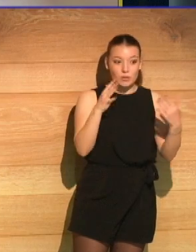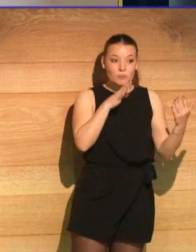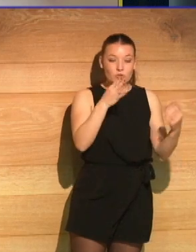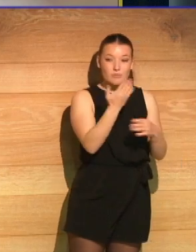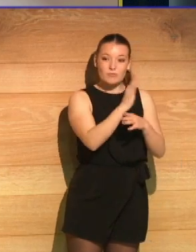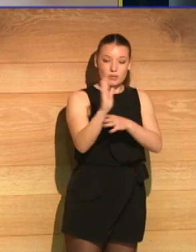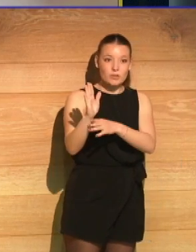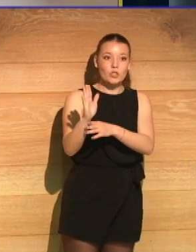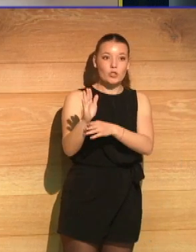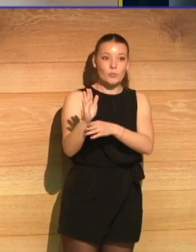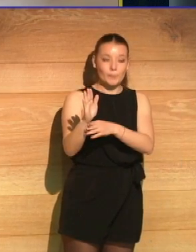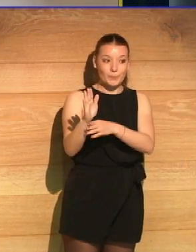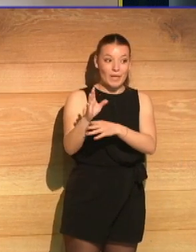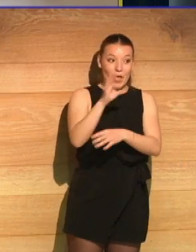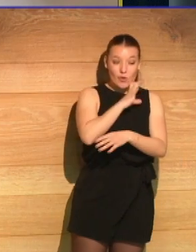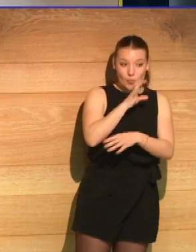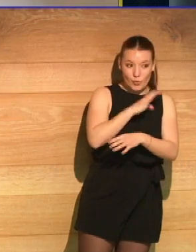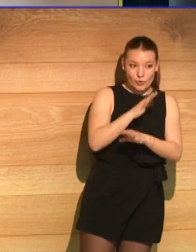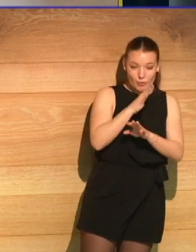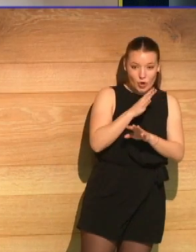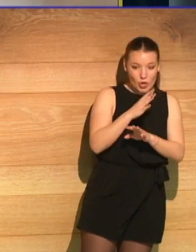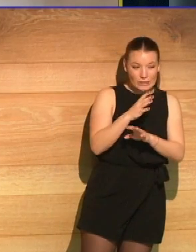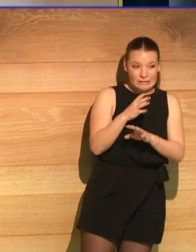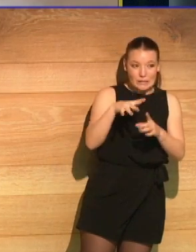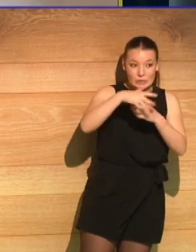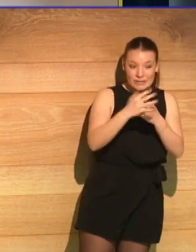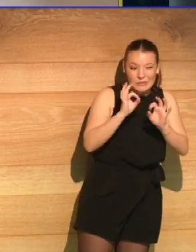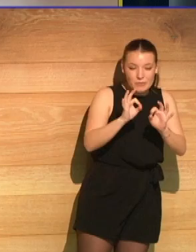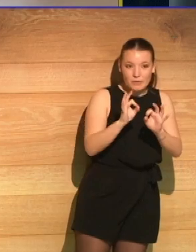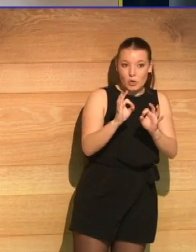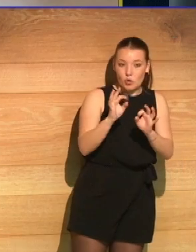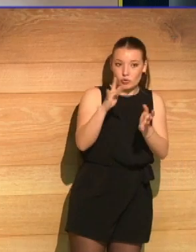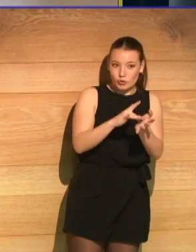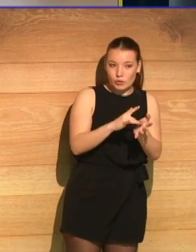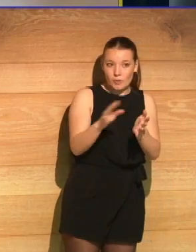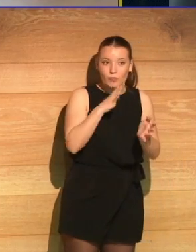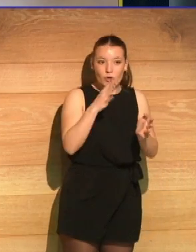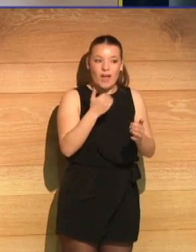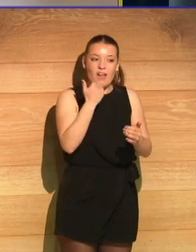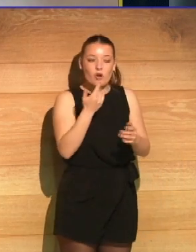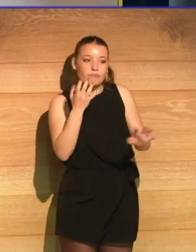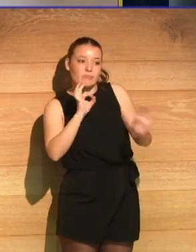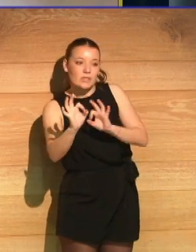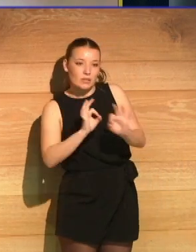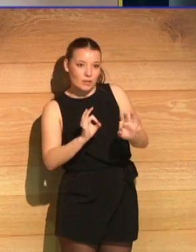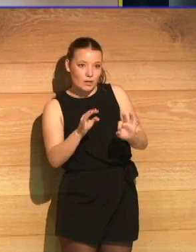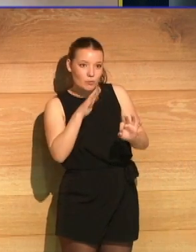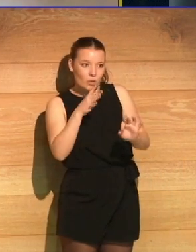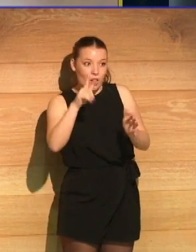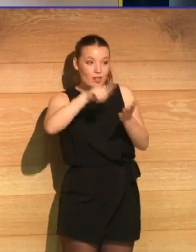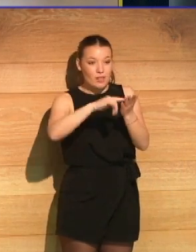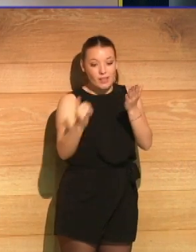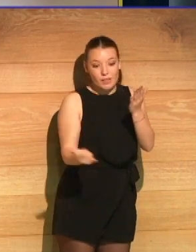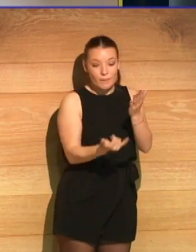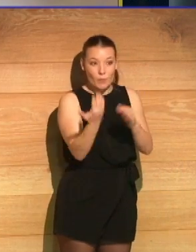es curioso que me lo digas en este contexto, porque tenía mucho de teatral y para mí fue un experimento de ver que el lenguaje expositivo también puede aprender mucho